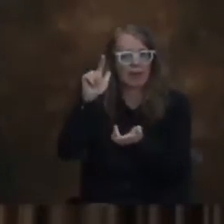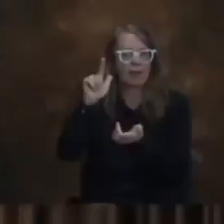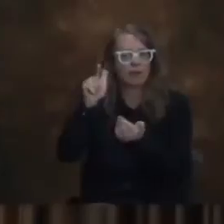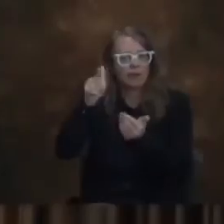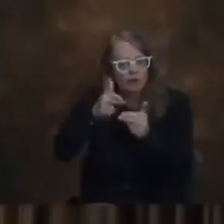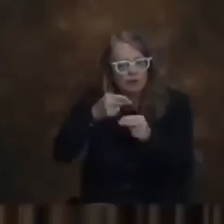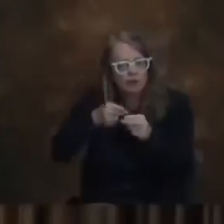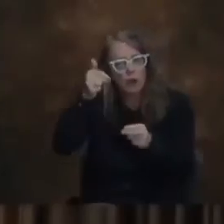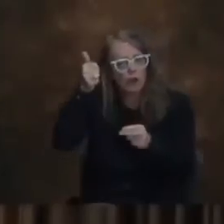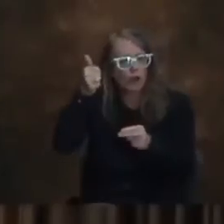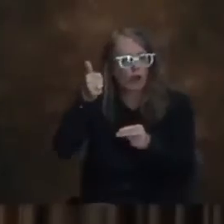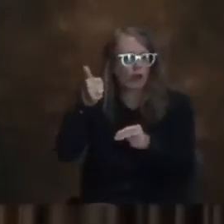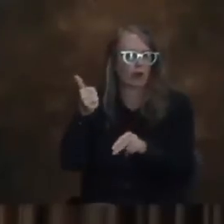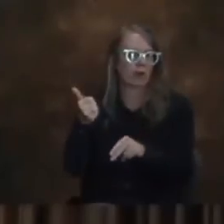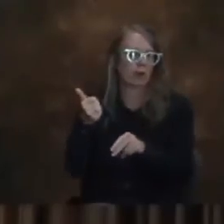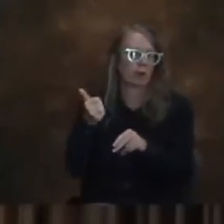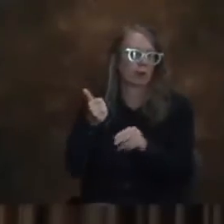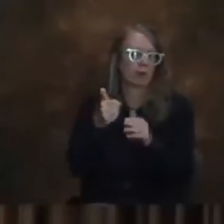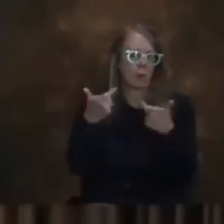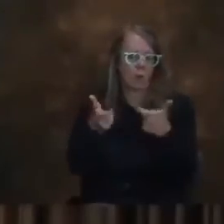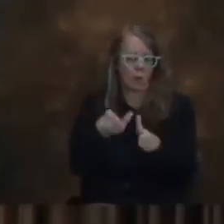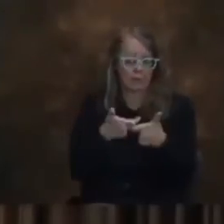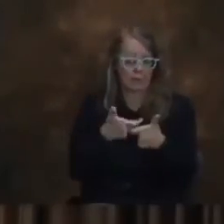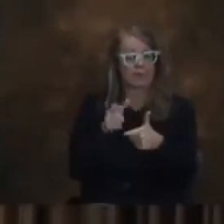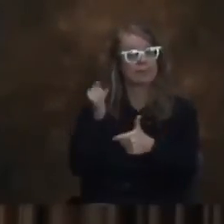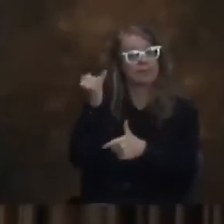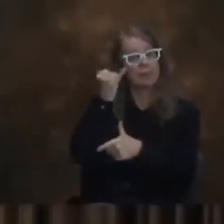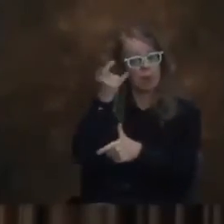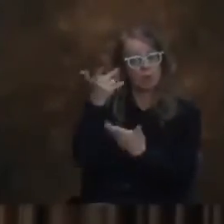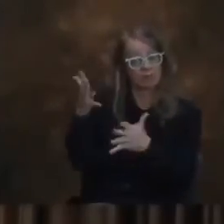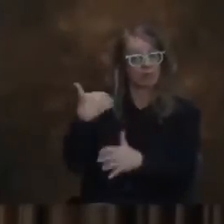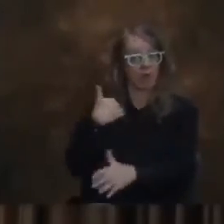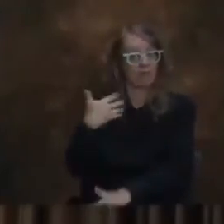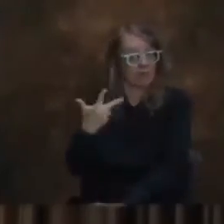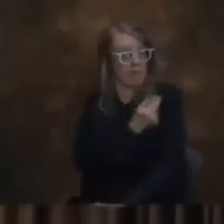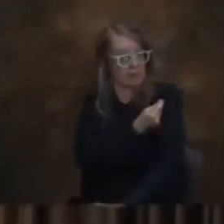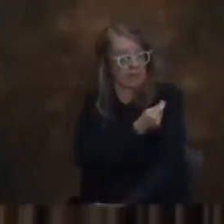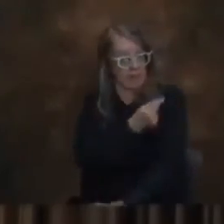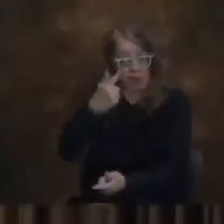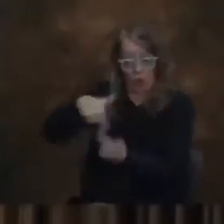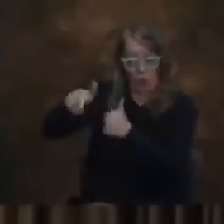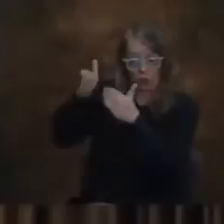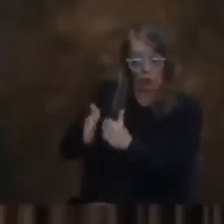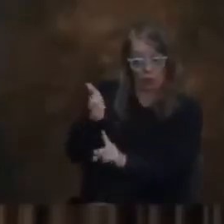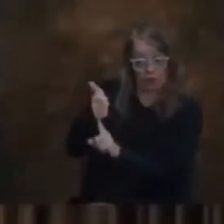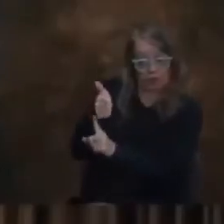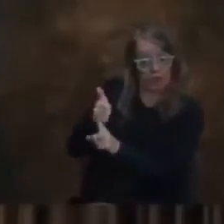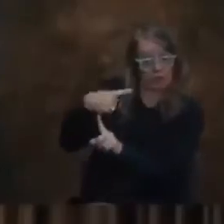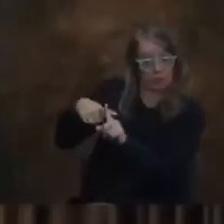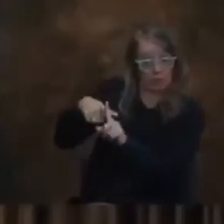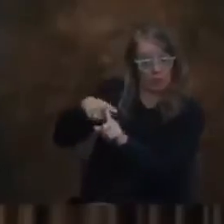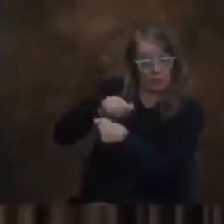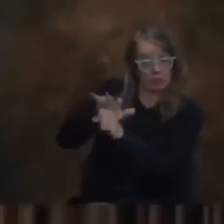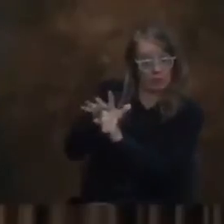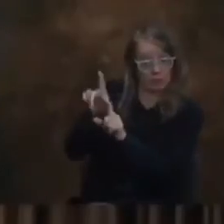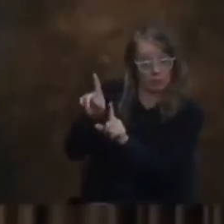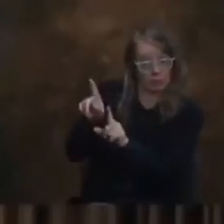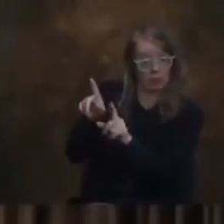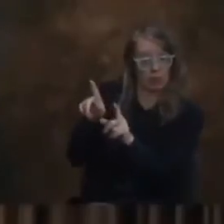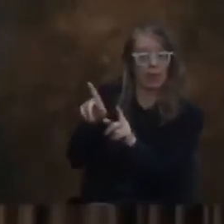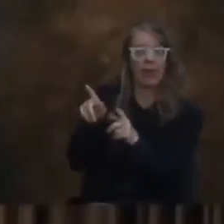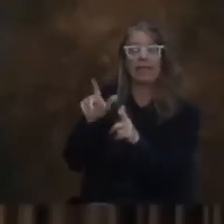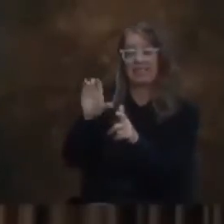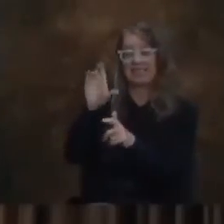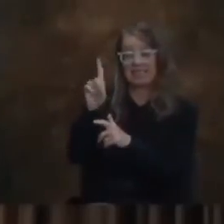y ha estado expuesto a una persona positiva las orientaciones de cdc es que tiene que tener cuarentena pero